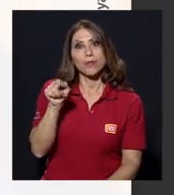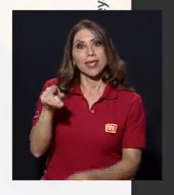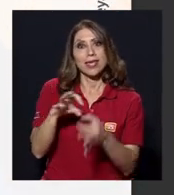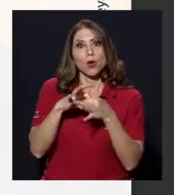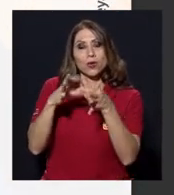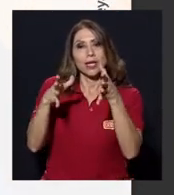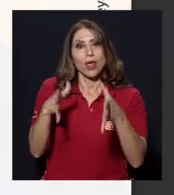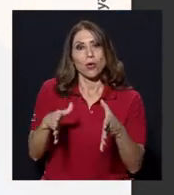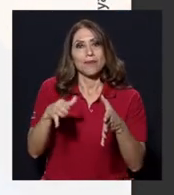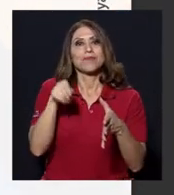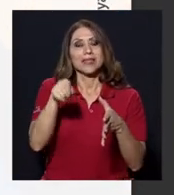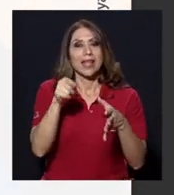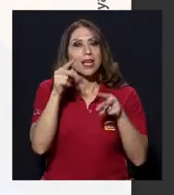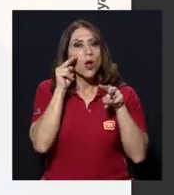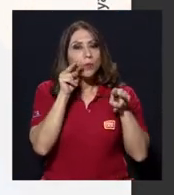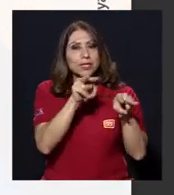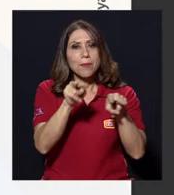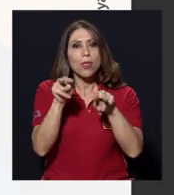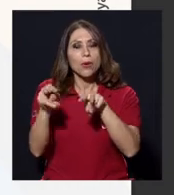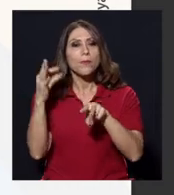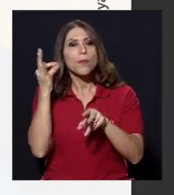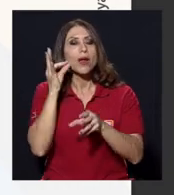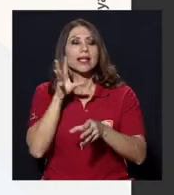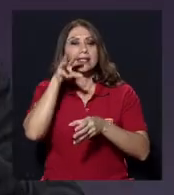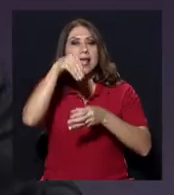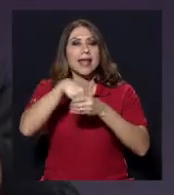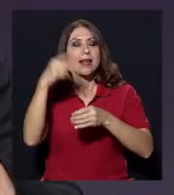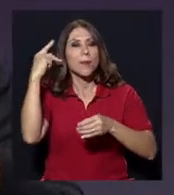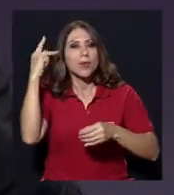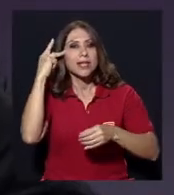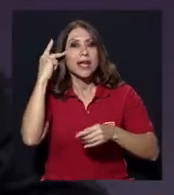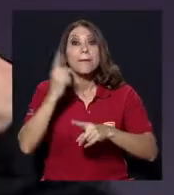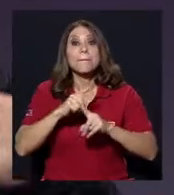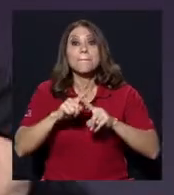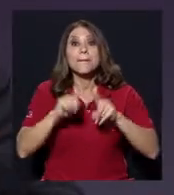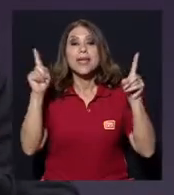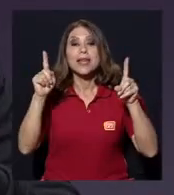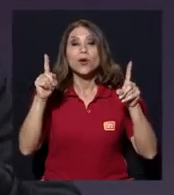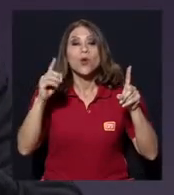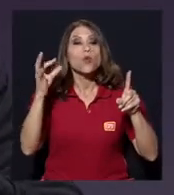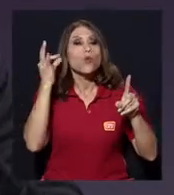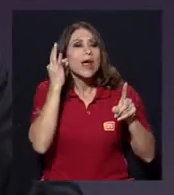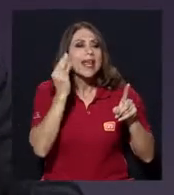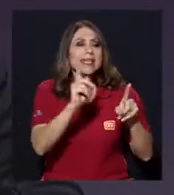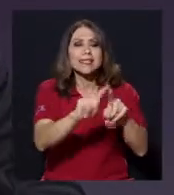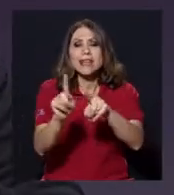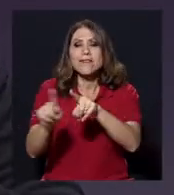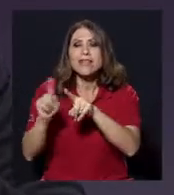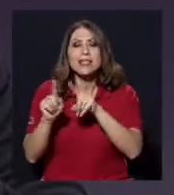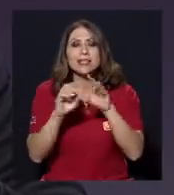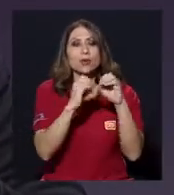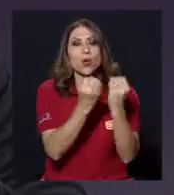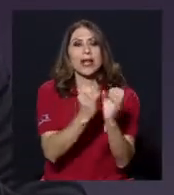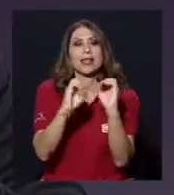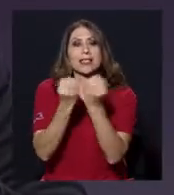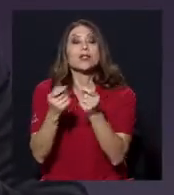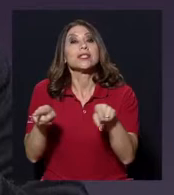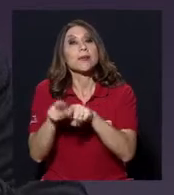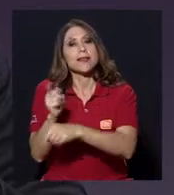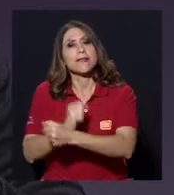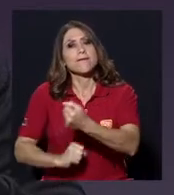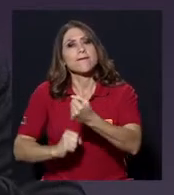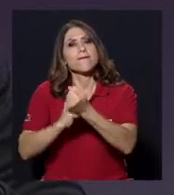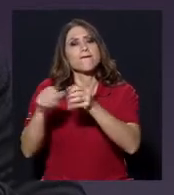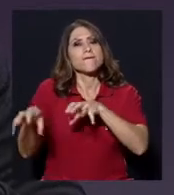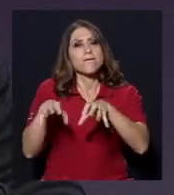Política. Pero nos dimos a la tarea, las mujeres, mujeres de organizaciones y feministas, a elaborar esta propuesta.